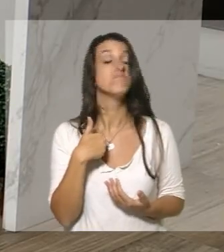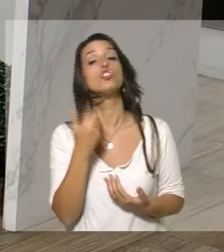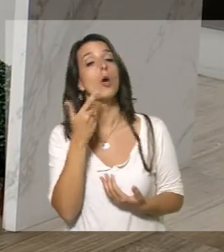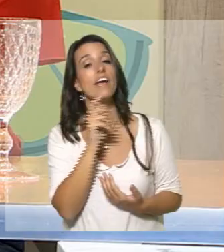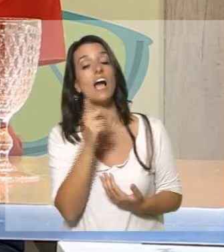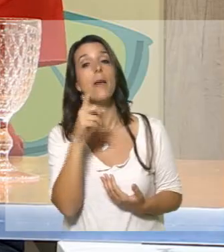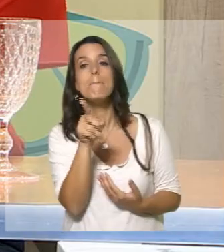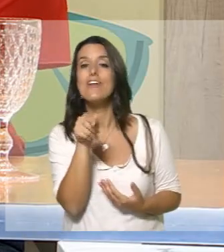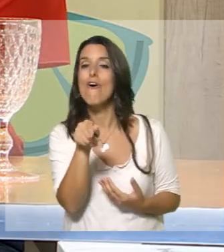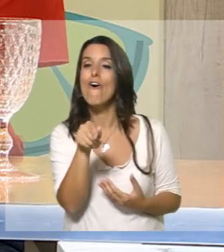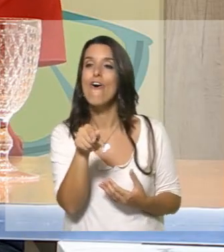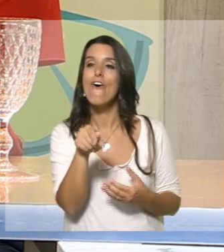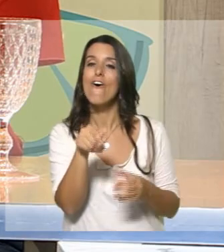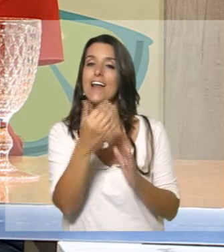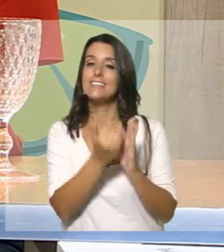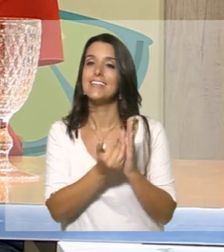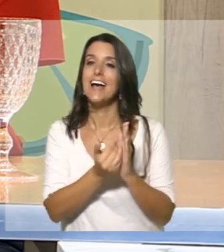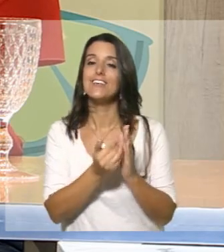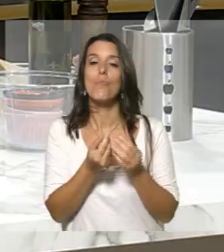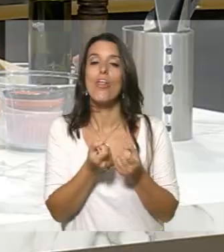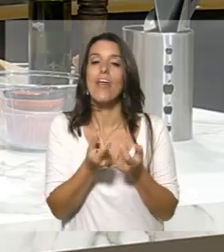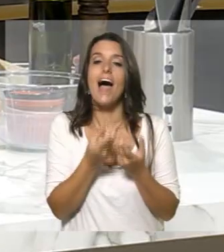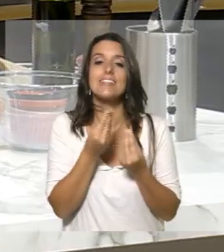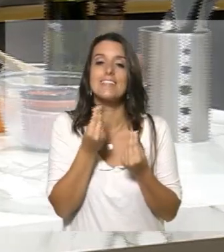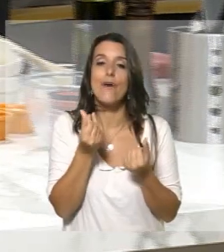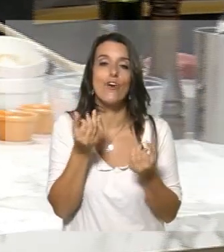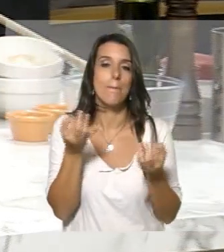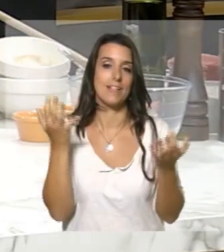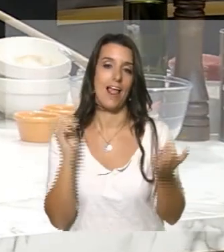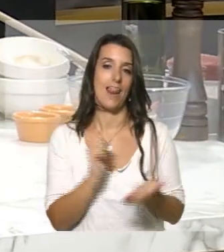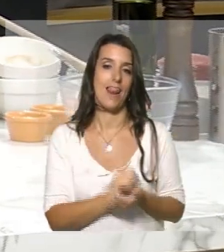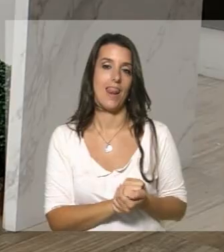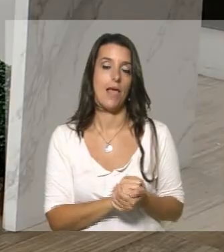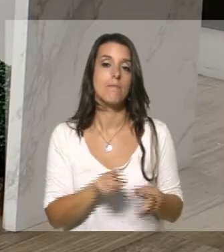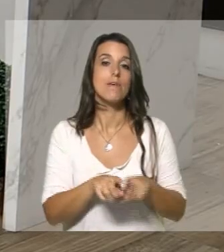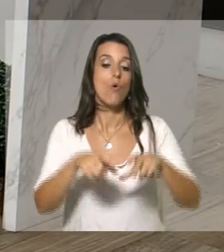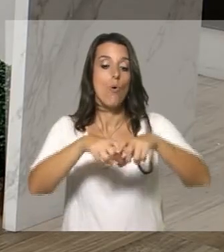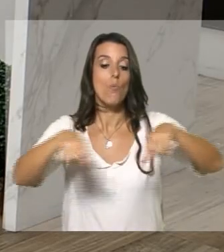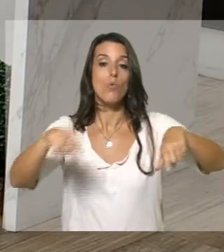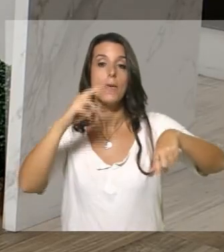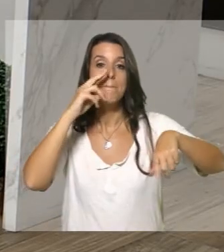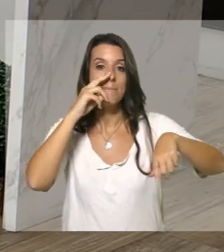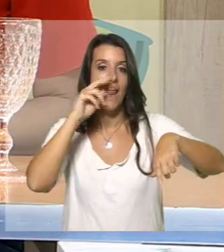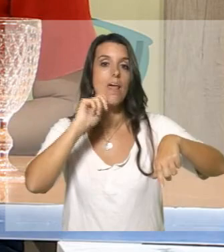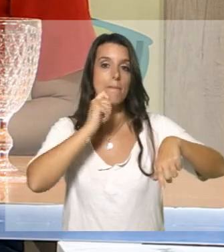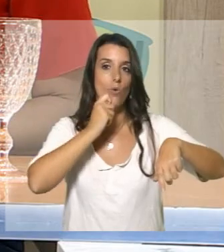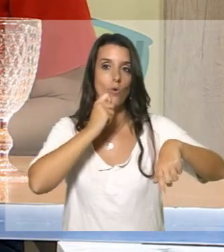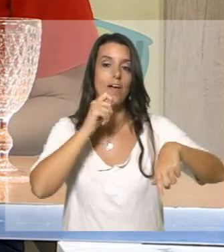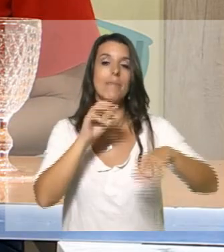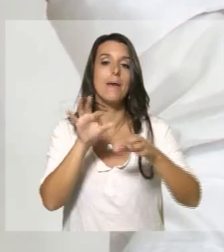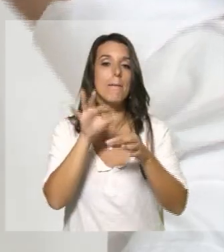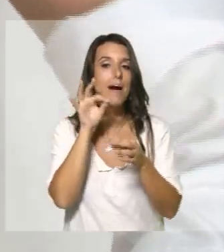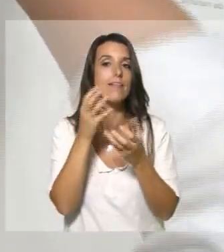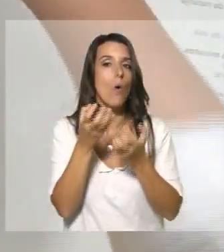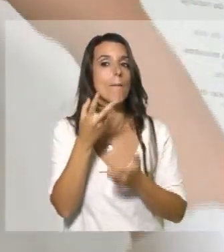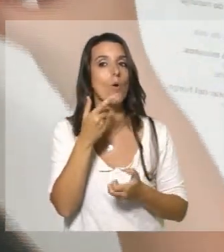encante, no, pero en estas recetas me parece que le da como un sabor particular. Como en el pudín de pan, ¿viste? A mí el toque de la pasa de uva. Sí. ¿Te encanta?